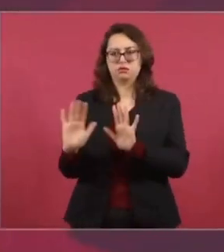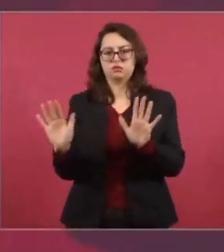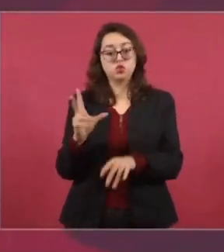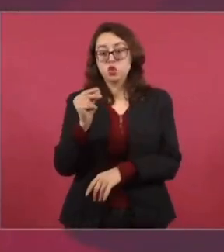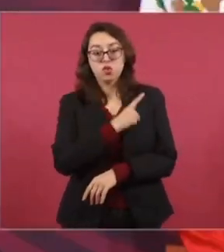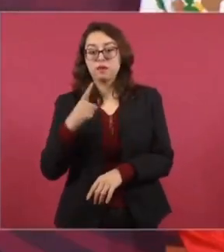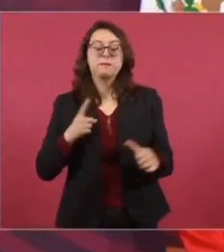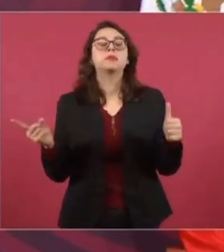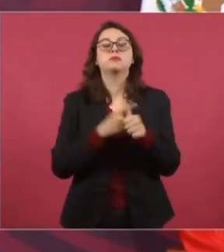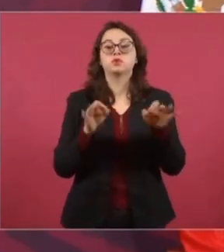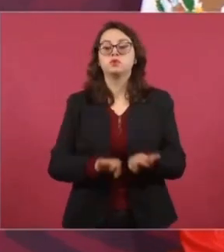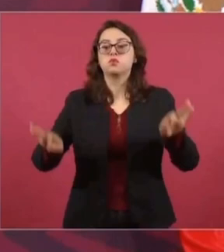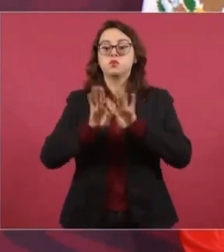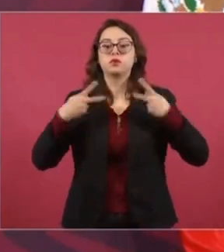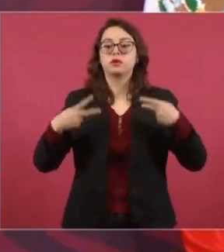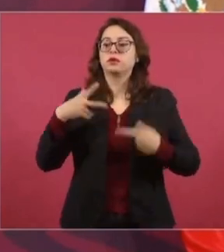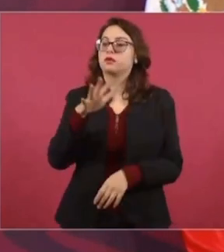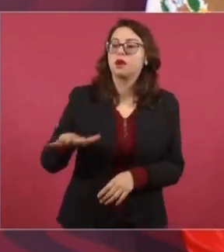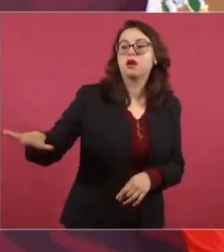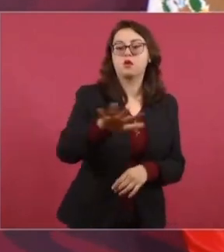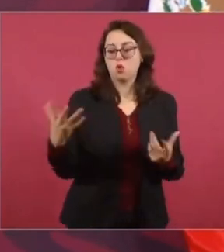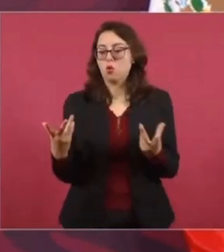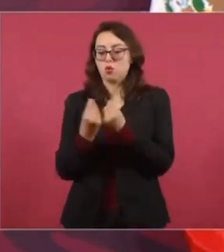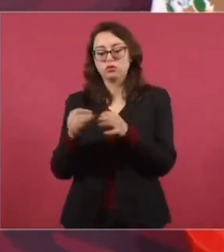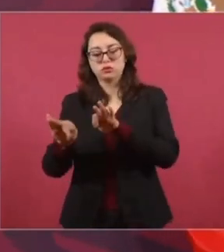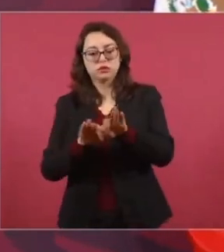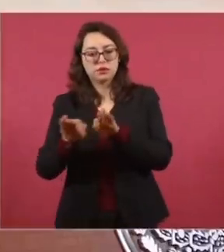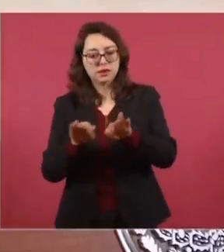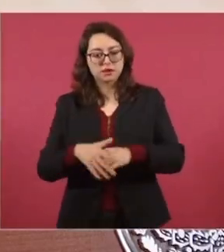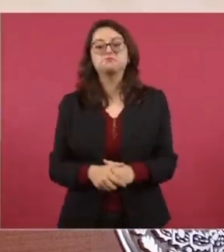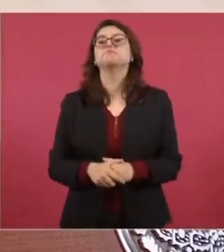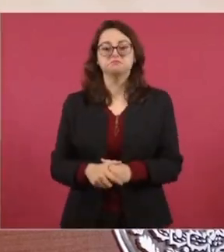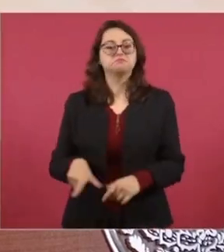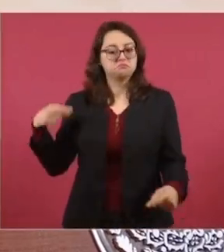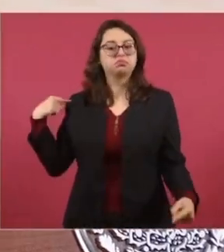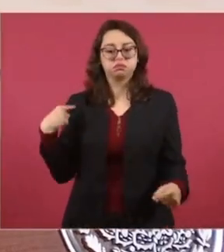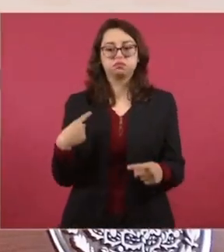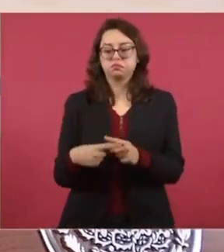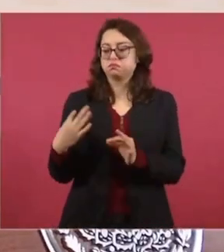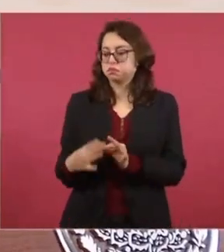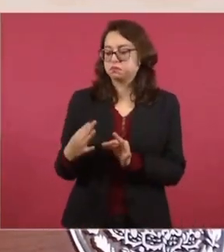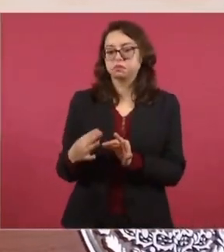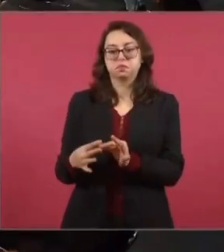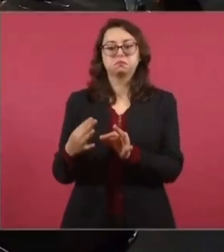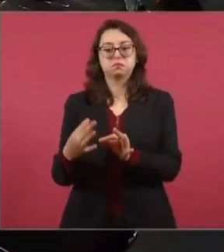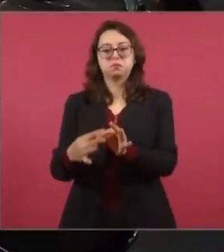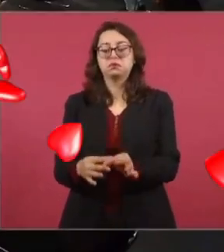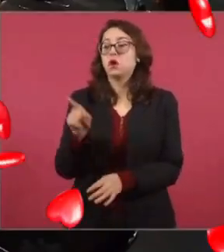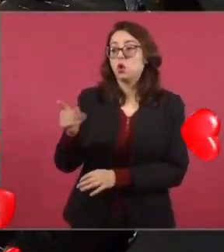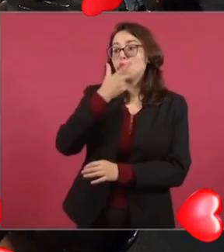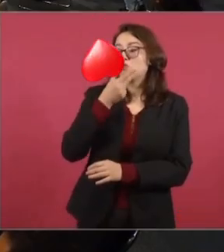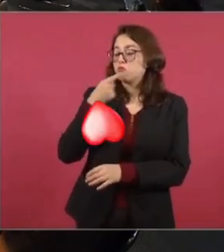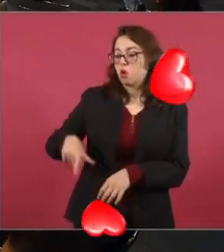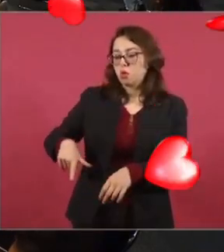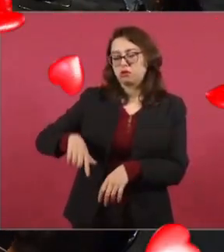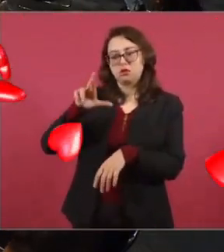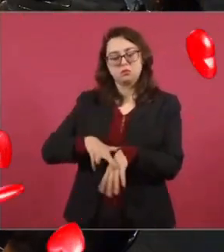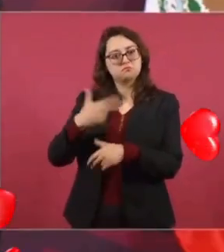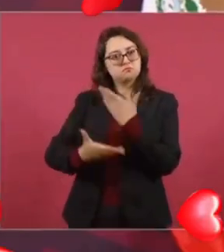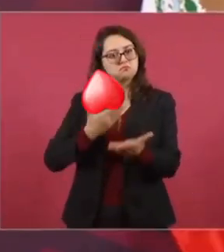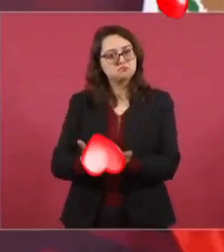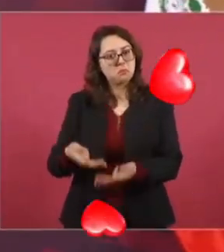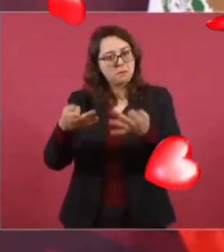haber banderías partidistas. Tenemos que trabajar juntos. Y lo hemos logrado porque Alfredo del Mazo ha sido muy respetuoso.